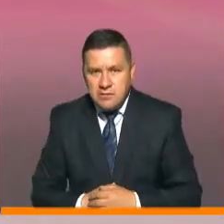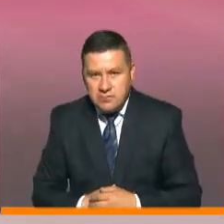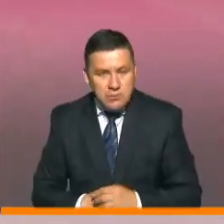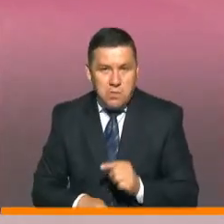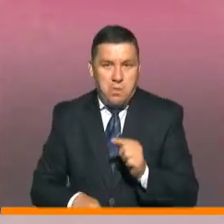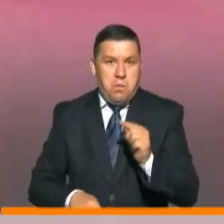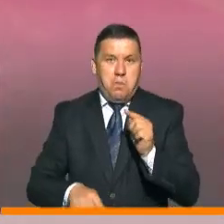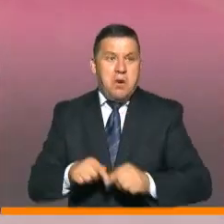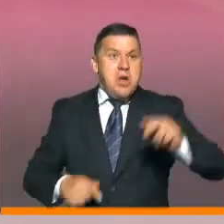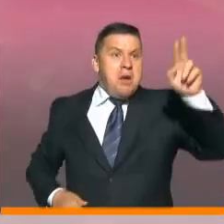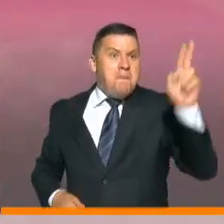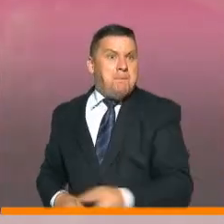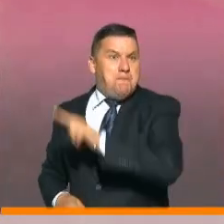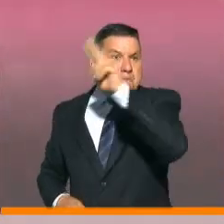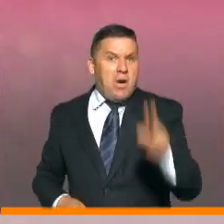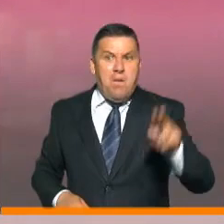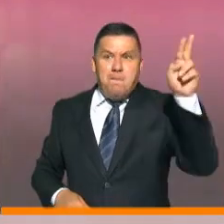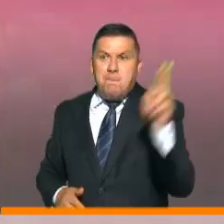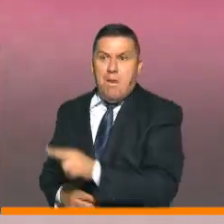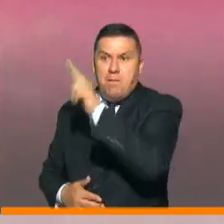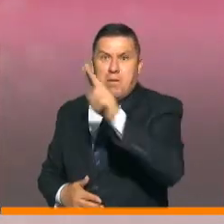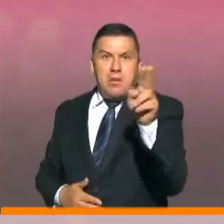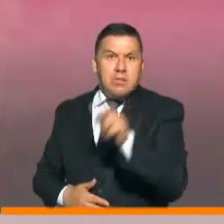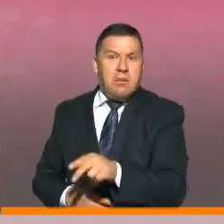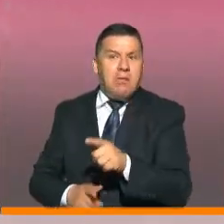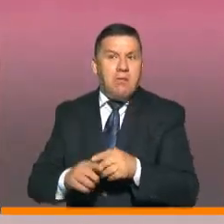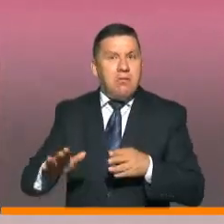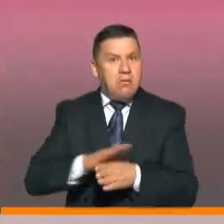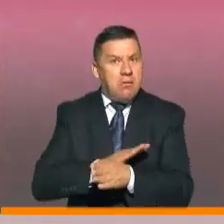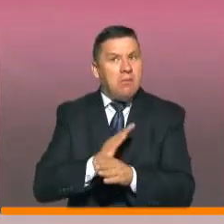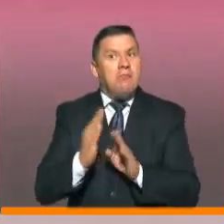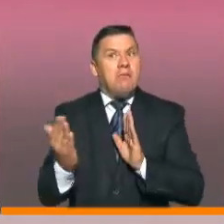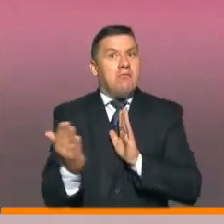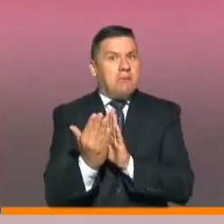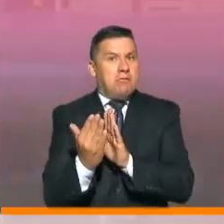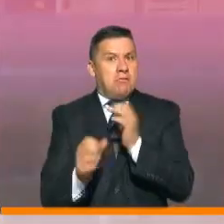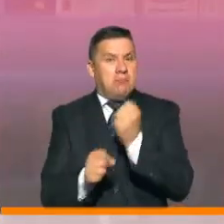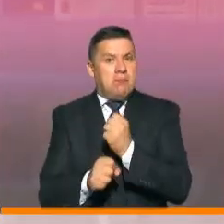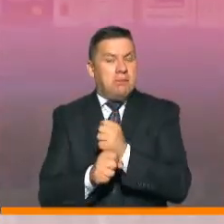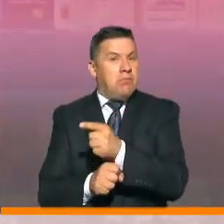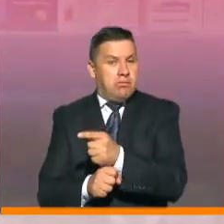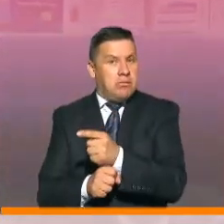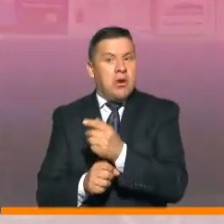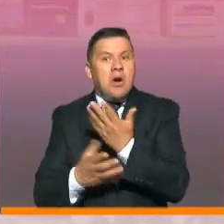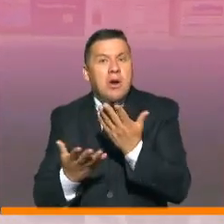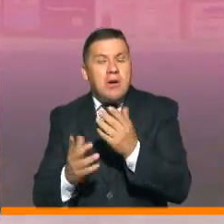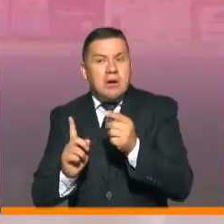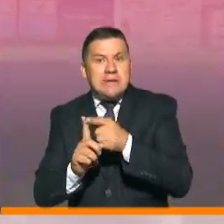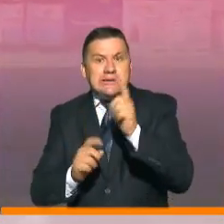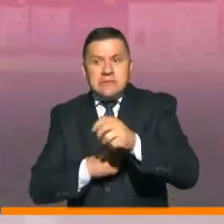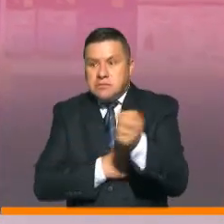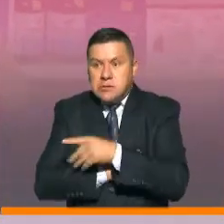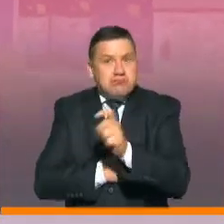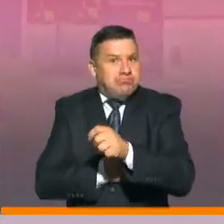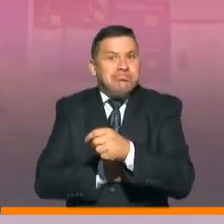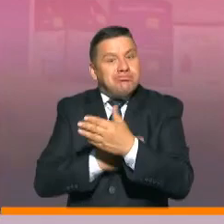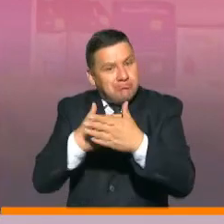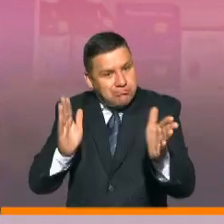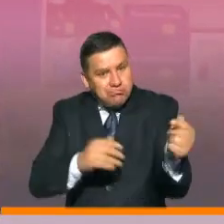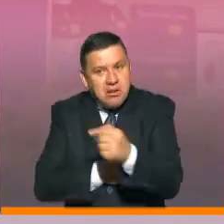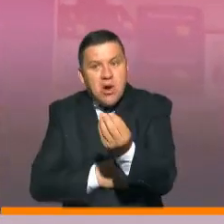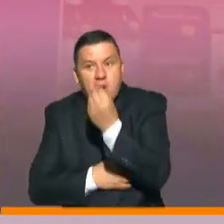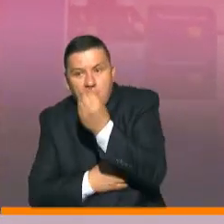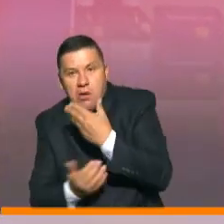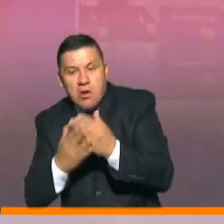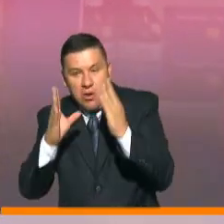se puede prohibir bajo ninguna circunstancia el acceso presencial para la adquisición de bienes de primera necesidad durante la